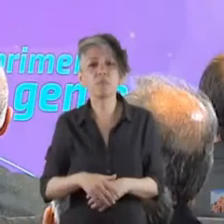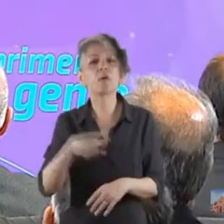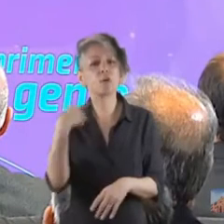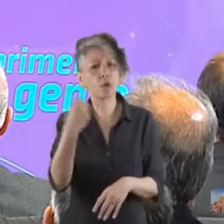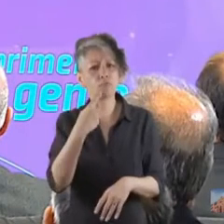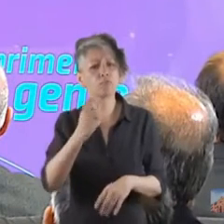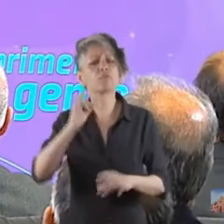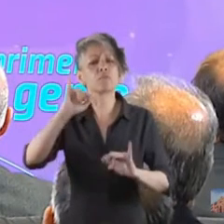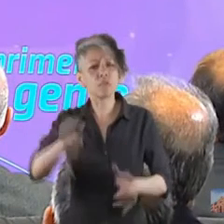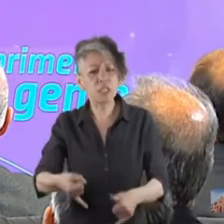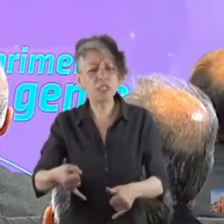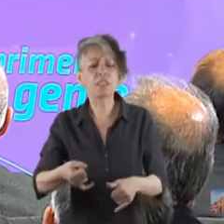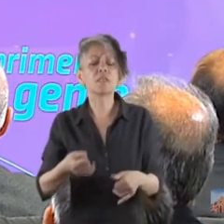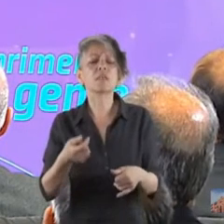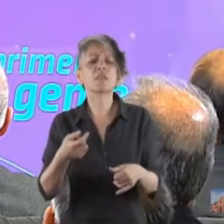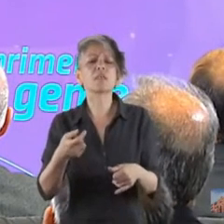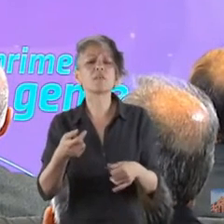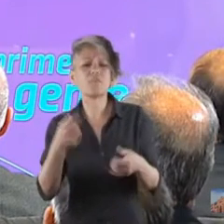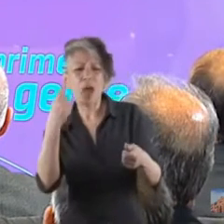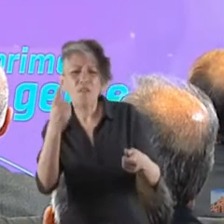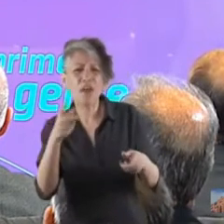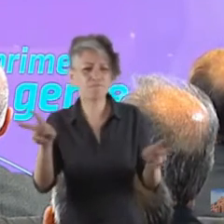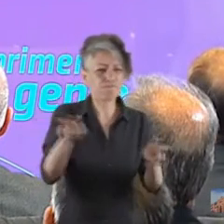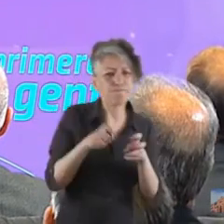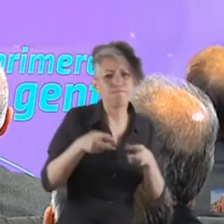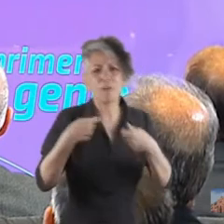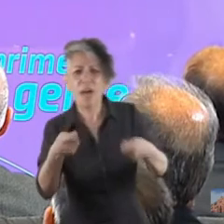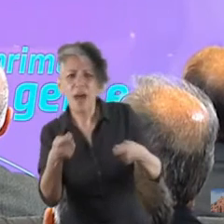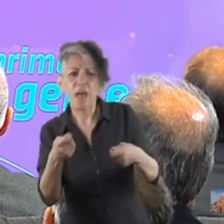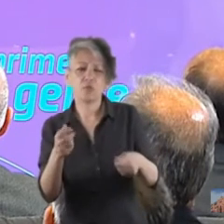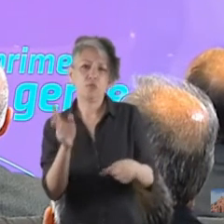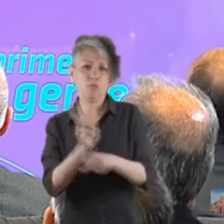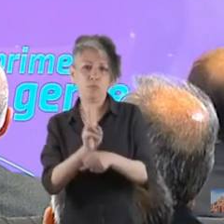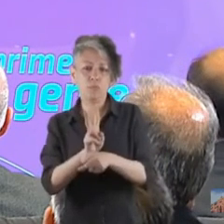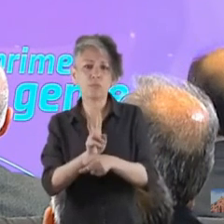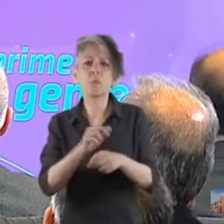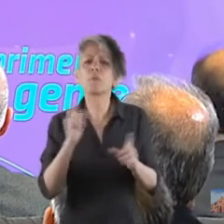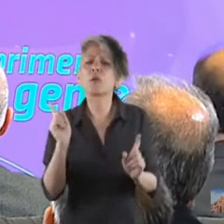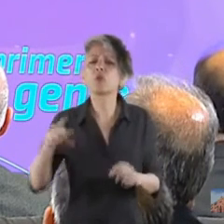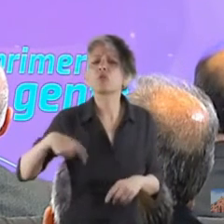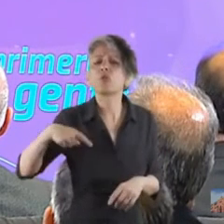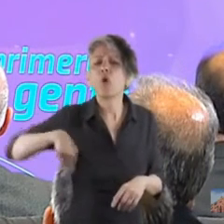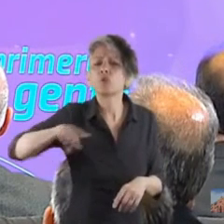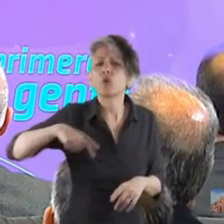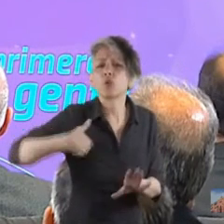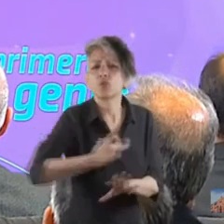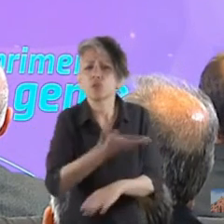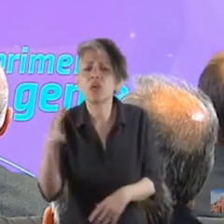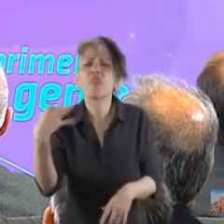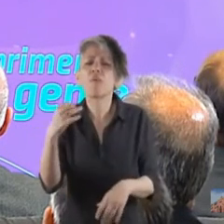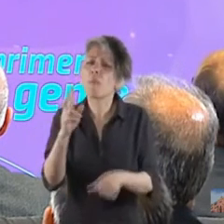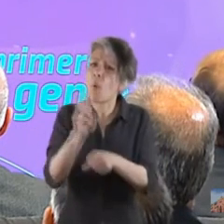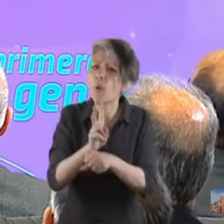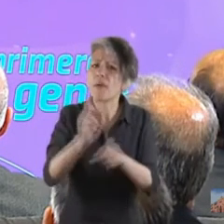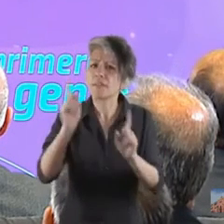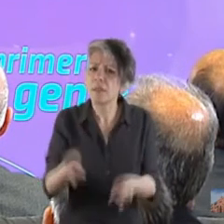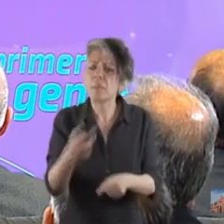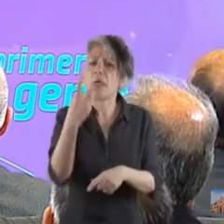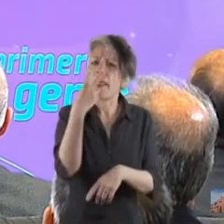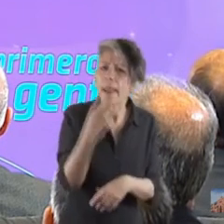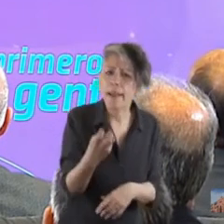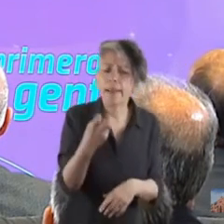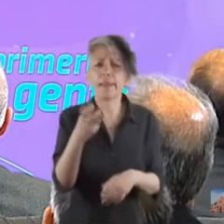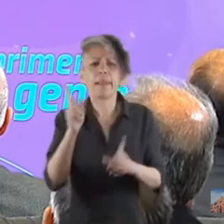públicas pero como sociedad tenemos que asumir el compromiso de cuidar nuestros recursos energéticos y naturales